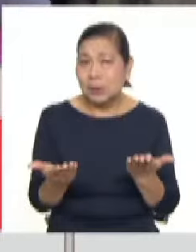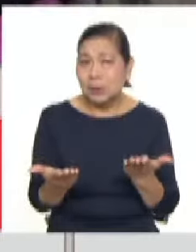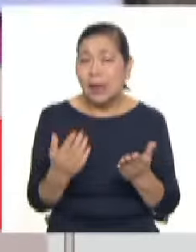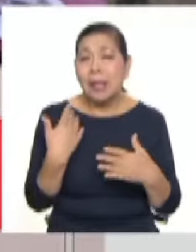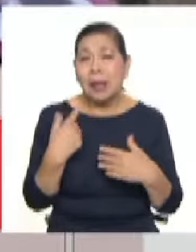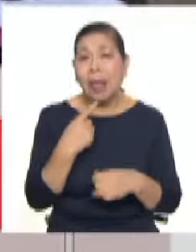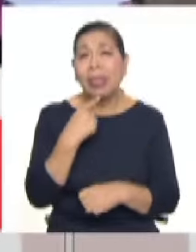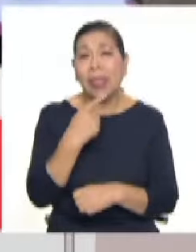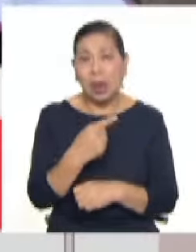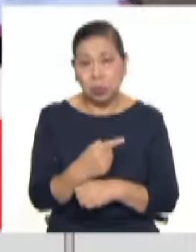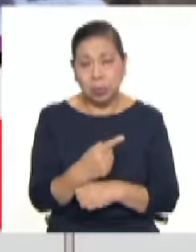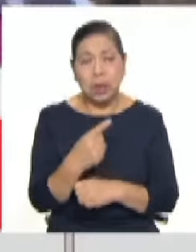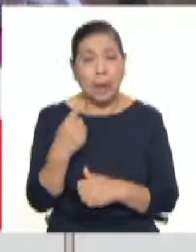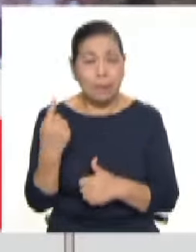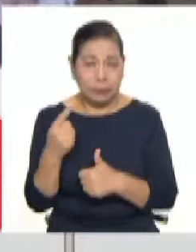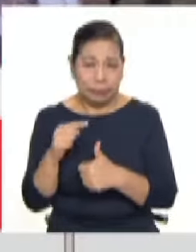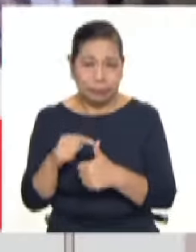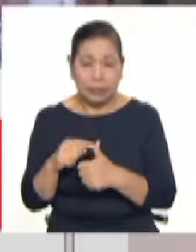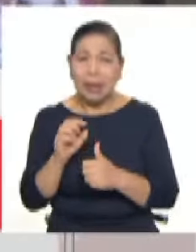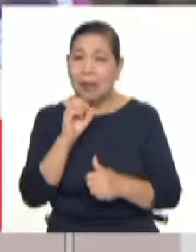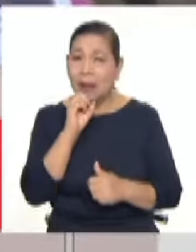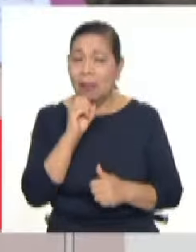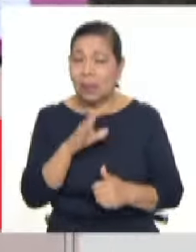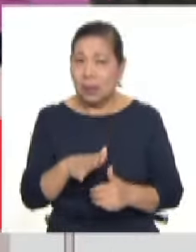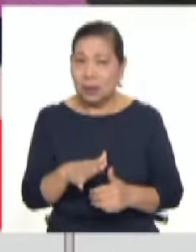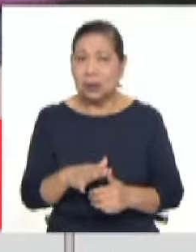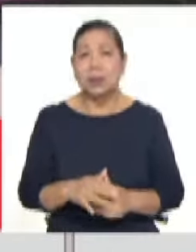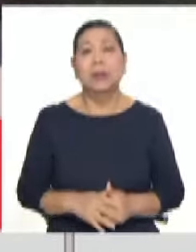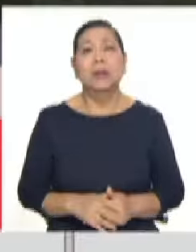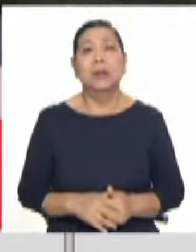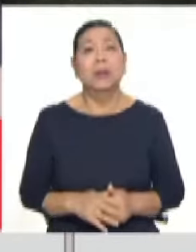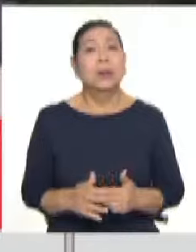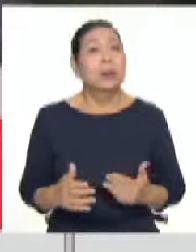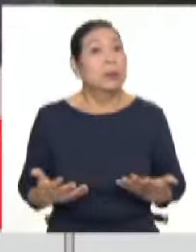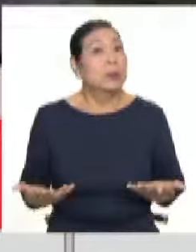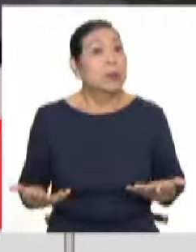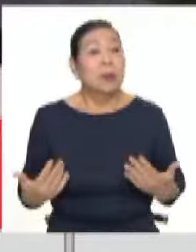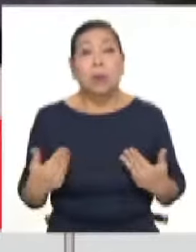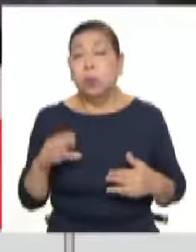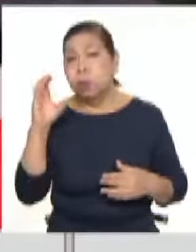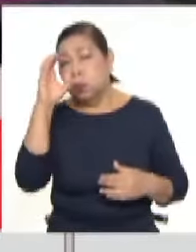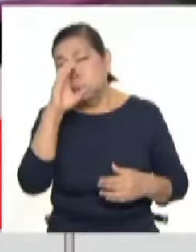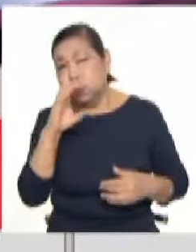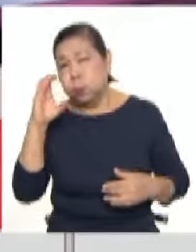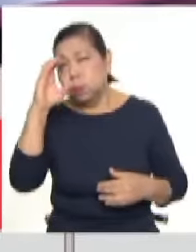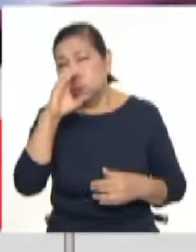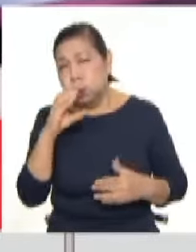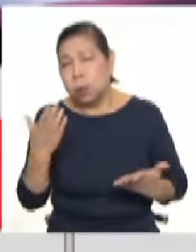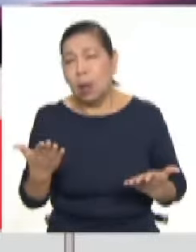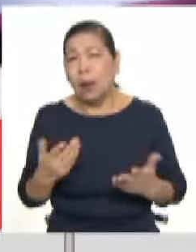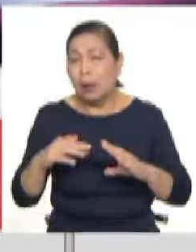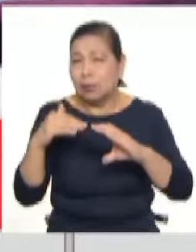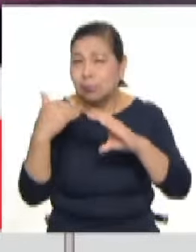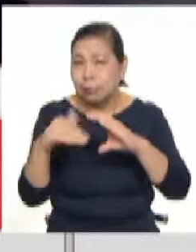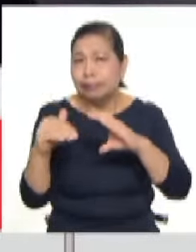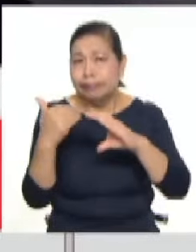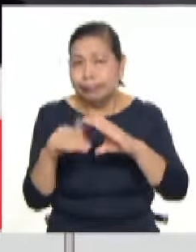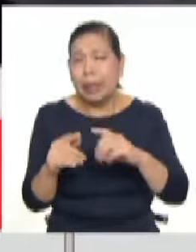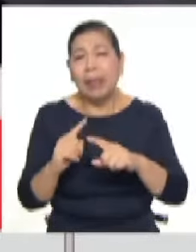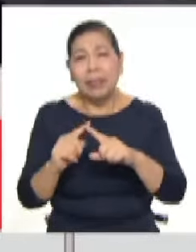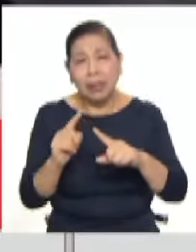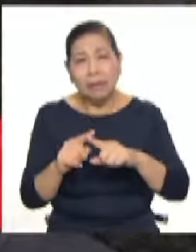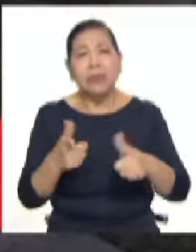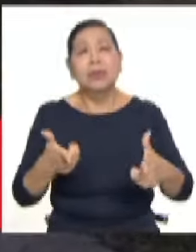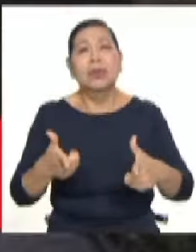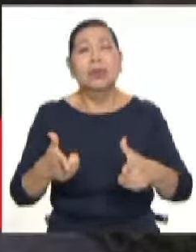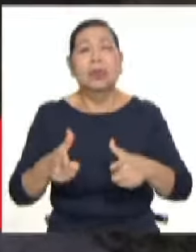la denuncia en la comisaría, les han indicado las autoridades de que están agotando todas las instancias, enviando oficios a